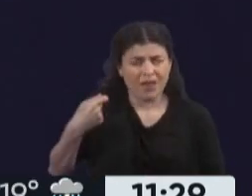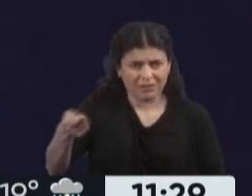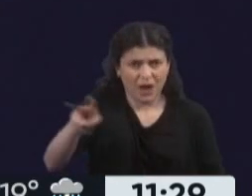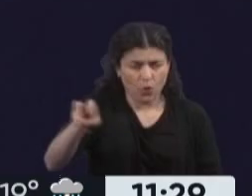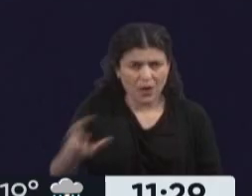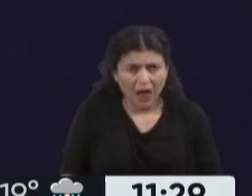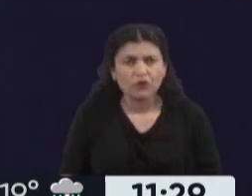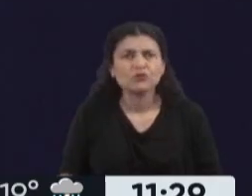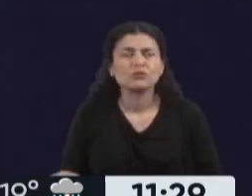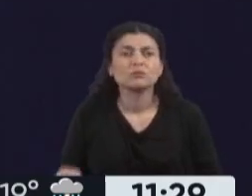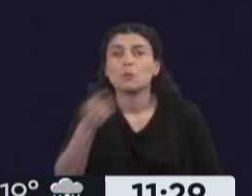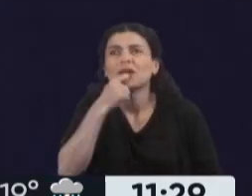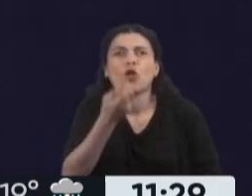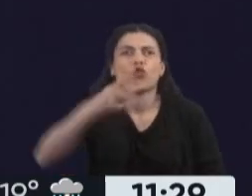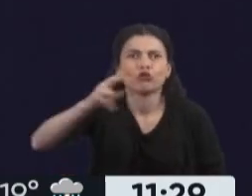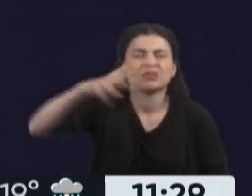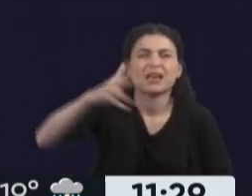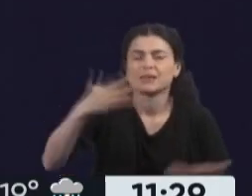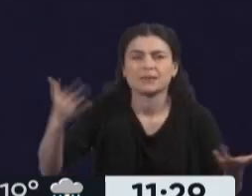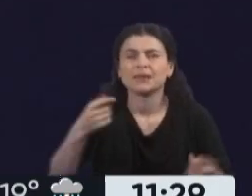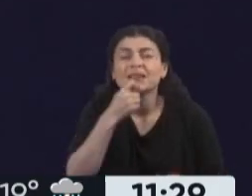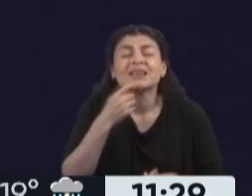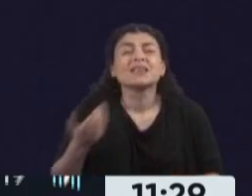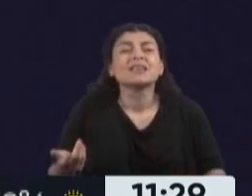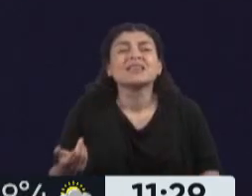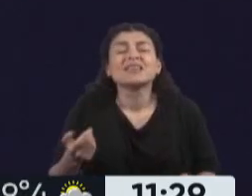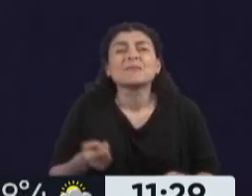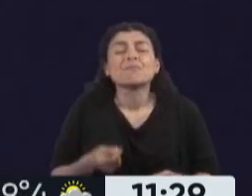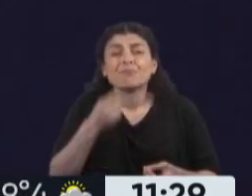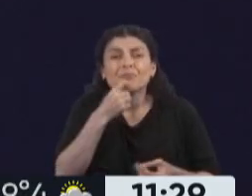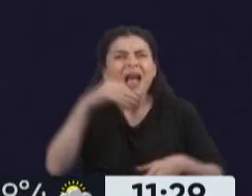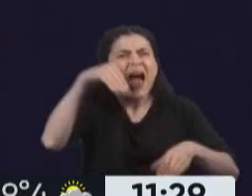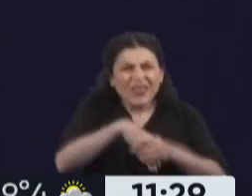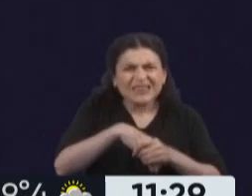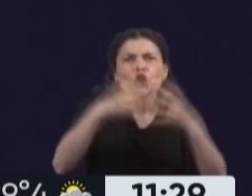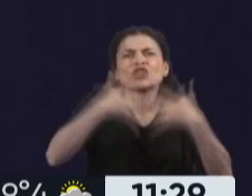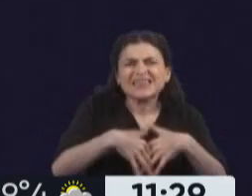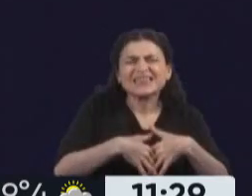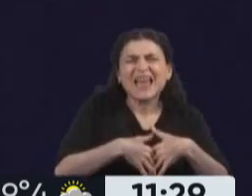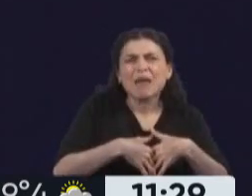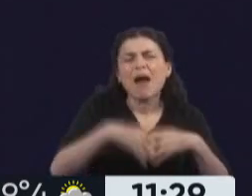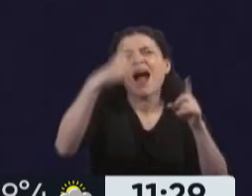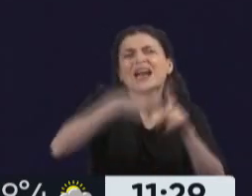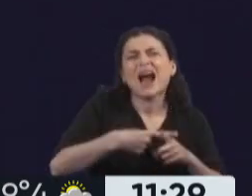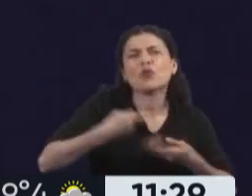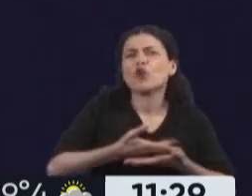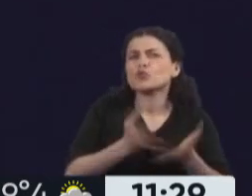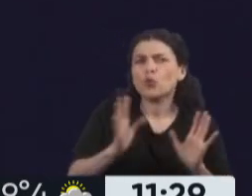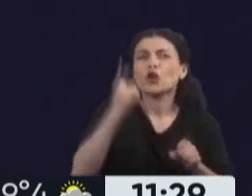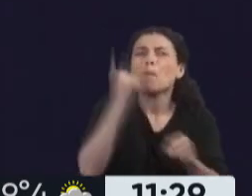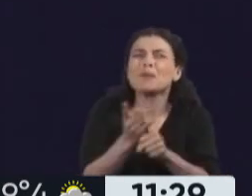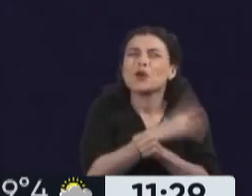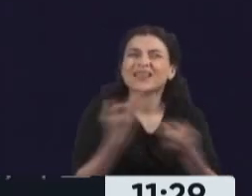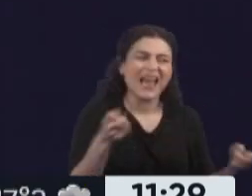duplique el ingreso de los jubilados, cuando uno no tiene dentro de sus cuentas públicas, no tiene de dónde sacar ese dinero, ya lo expliqué